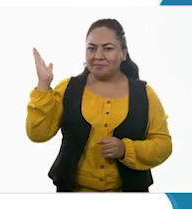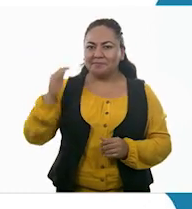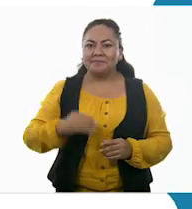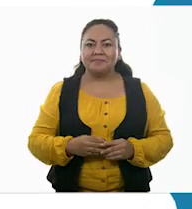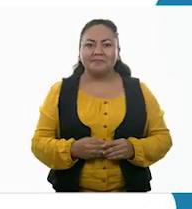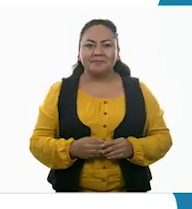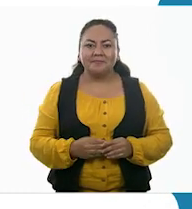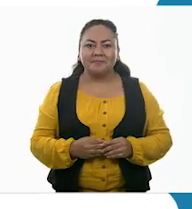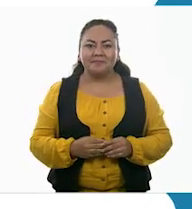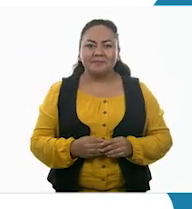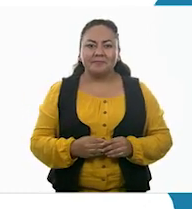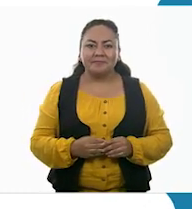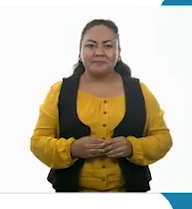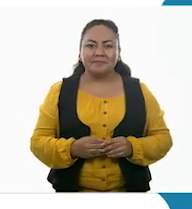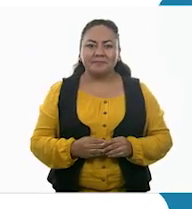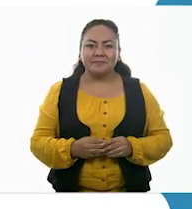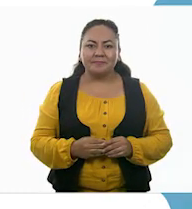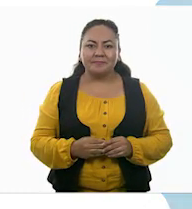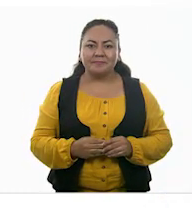conalitec.sep.gob.mx.